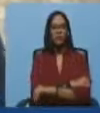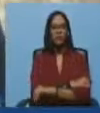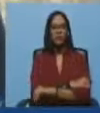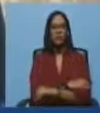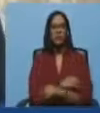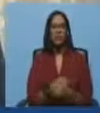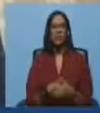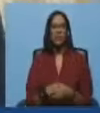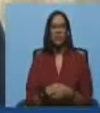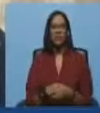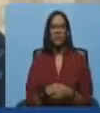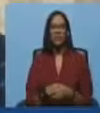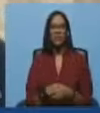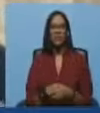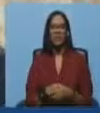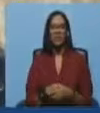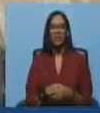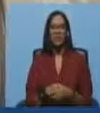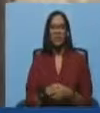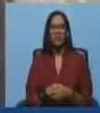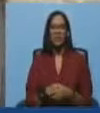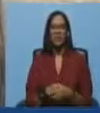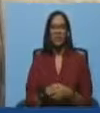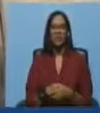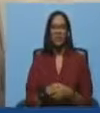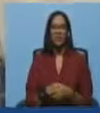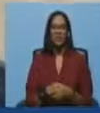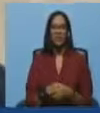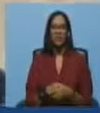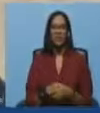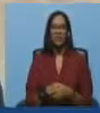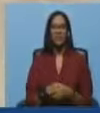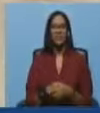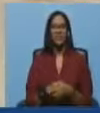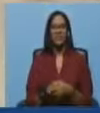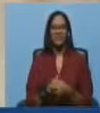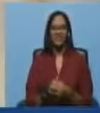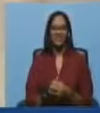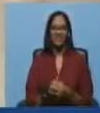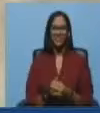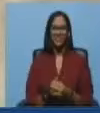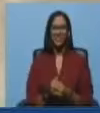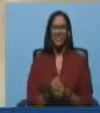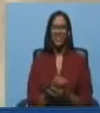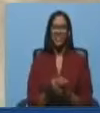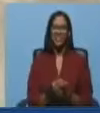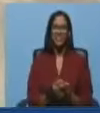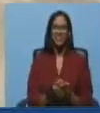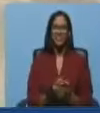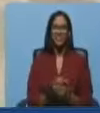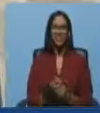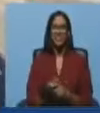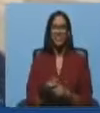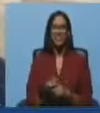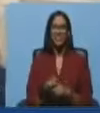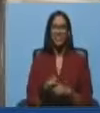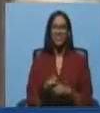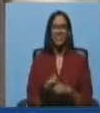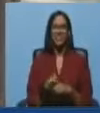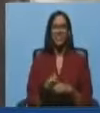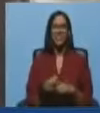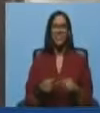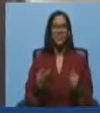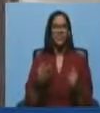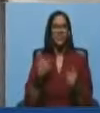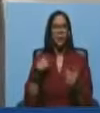estén presentes. Están los egos. Está el individualismo. Usted se ríe como que... Porque justamente esos son debates